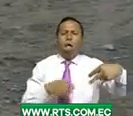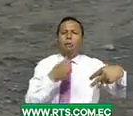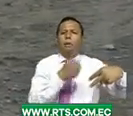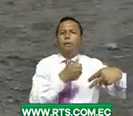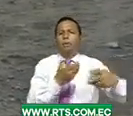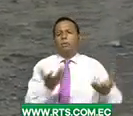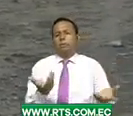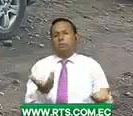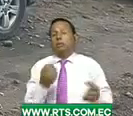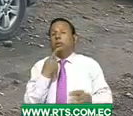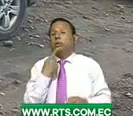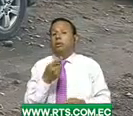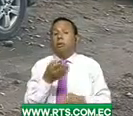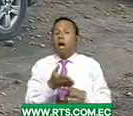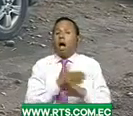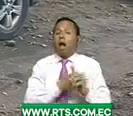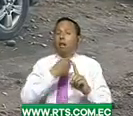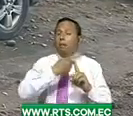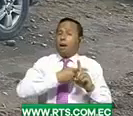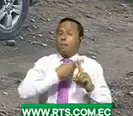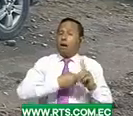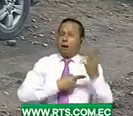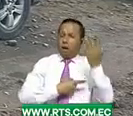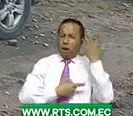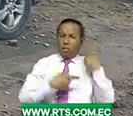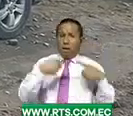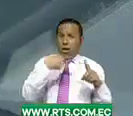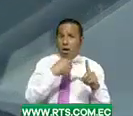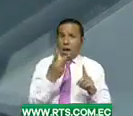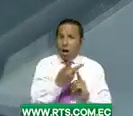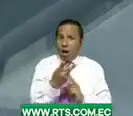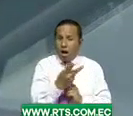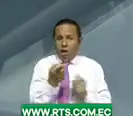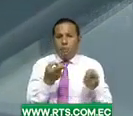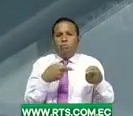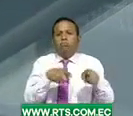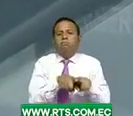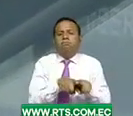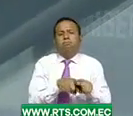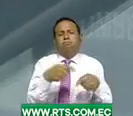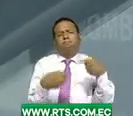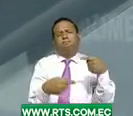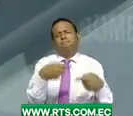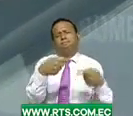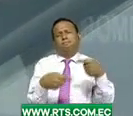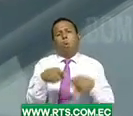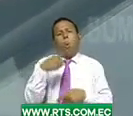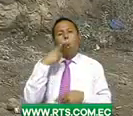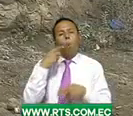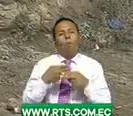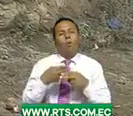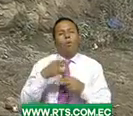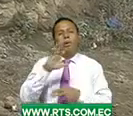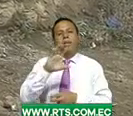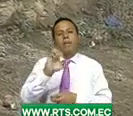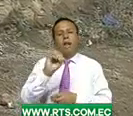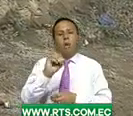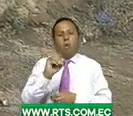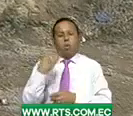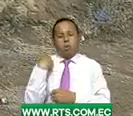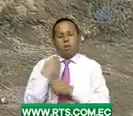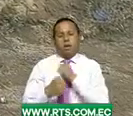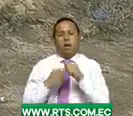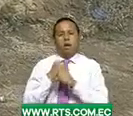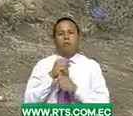varios meses la joven mujer tenía problemas con su pareja identificado como Teo M de 21 años de edad. Luego de una